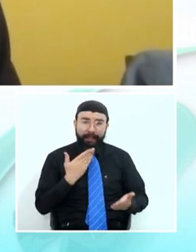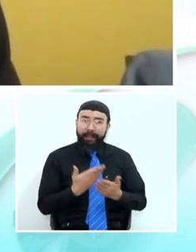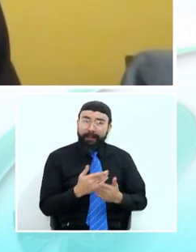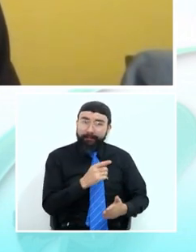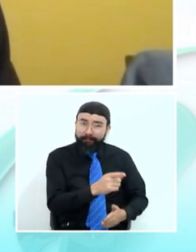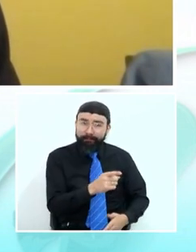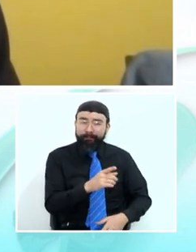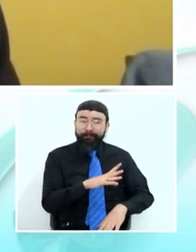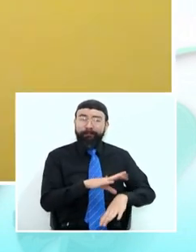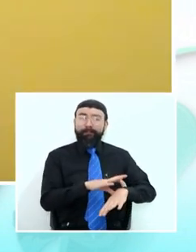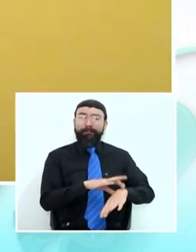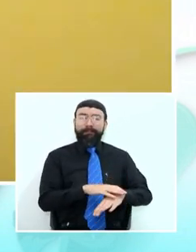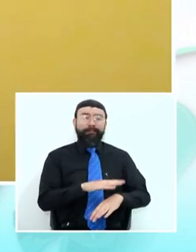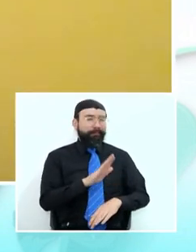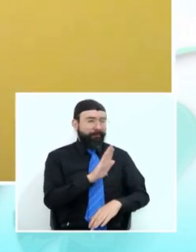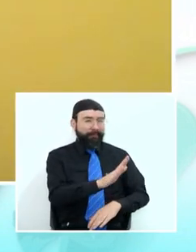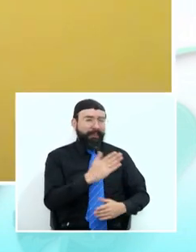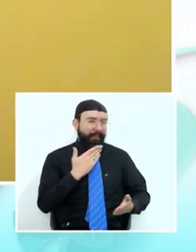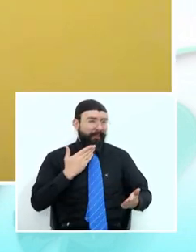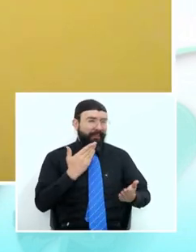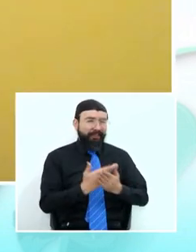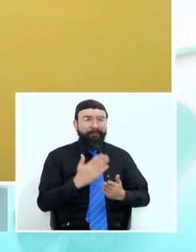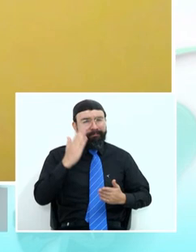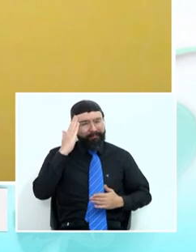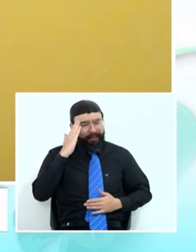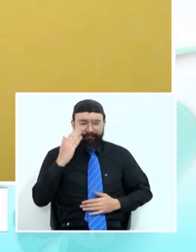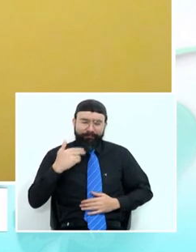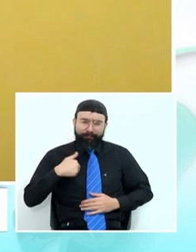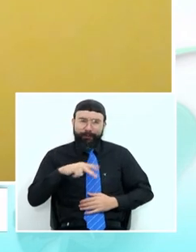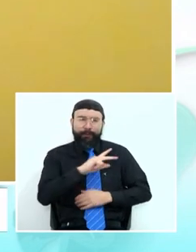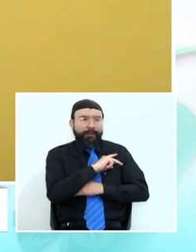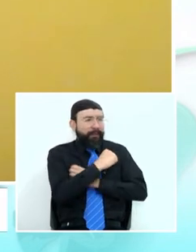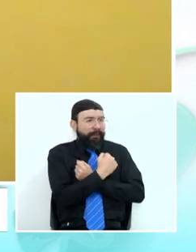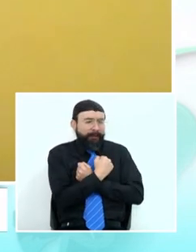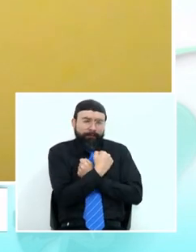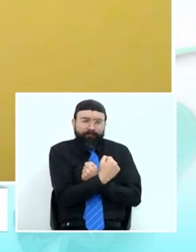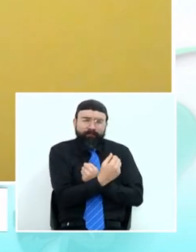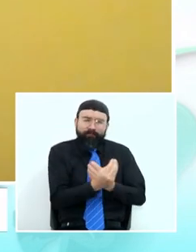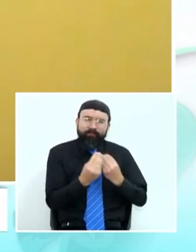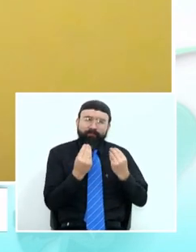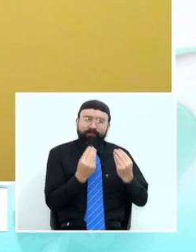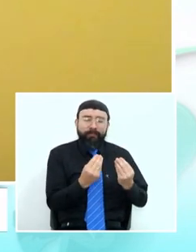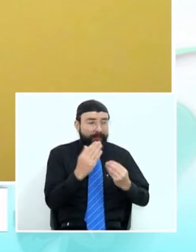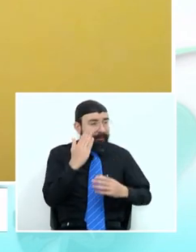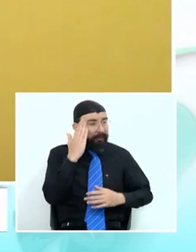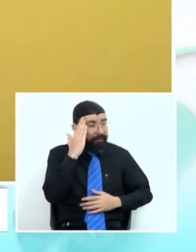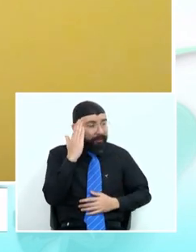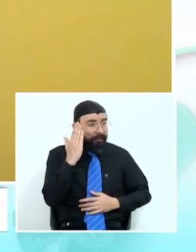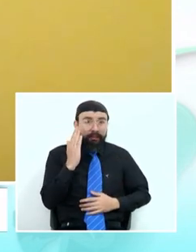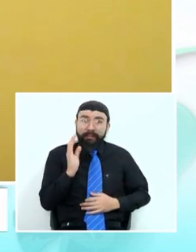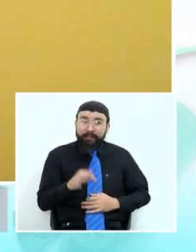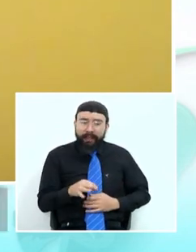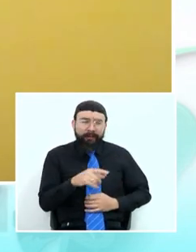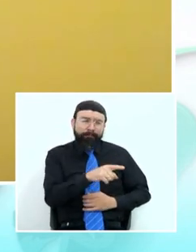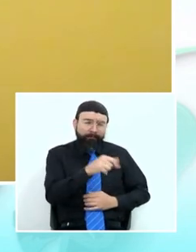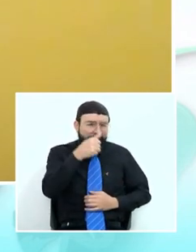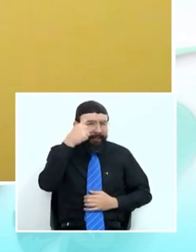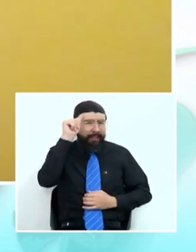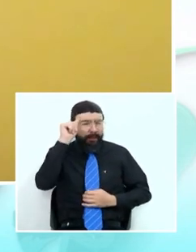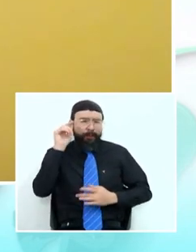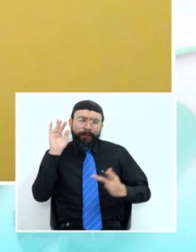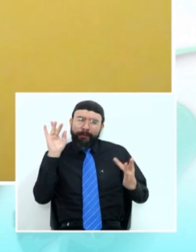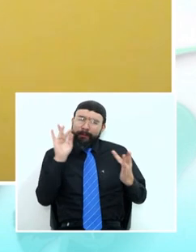Muchísimas gracias a ti. Ya sabes cómo te queremos, ya sabes cómo siempre te recordamos.